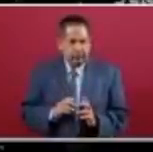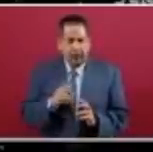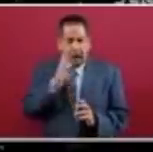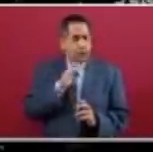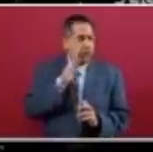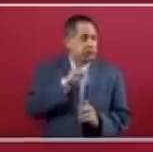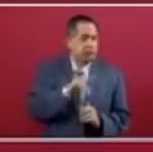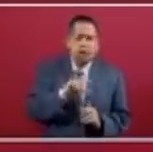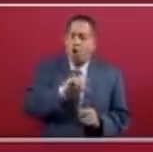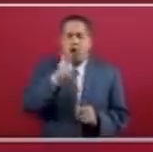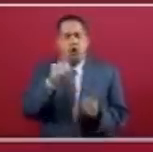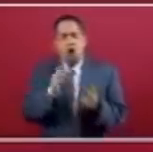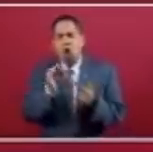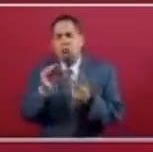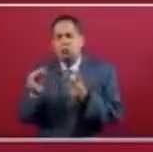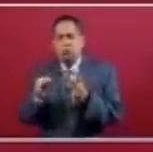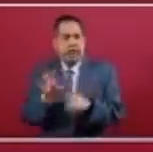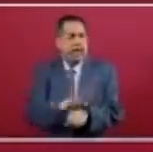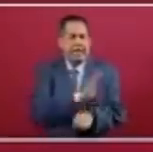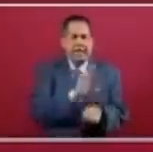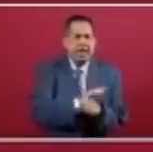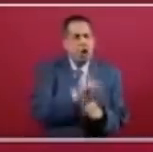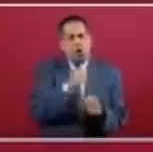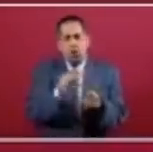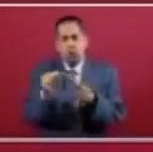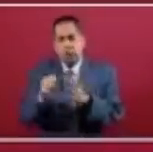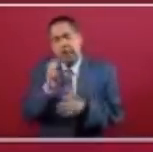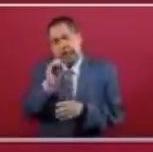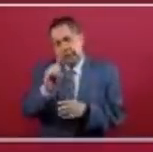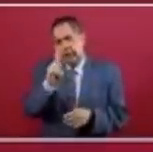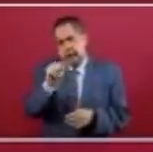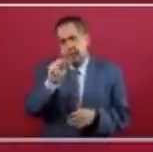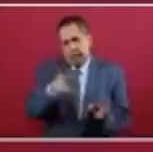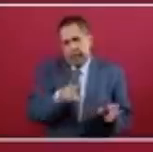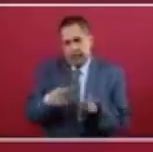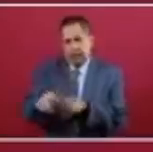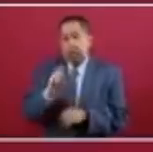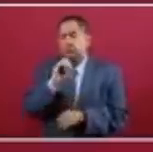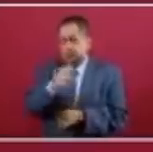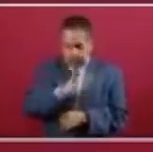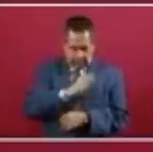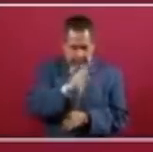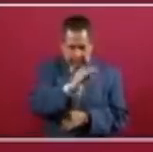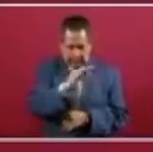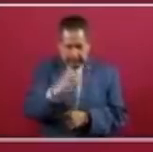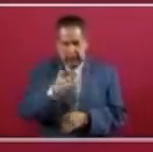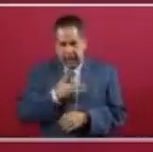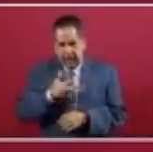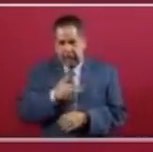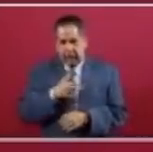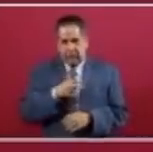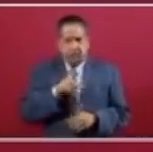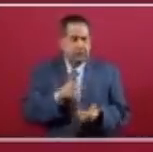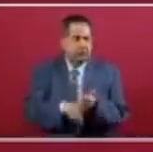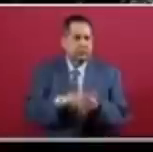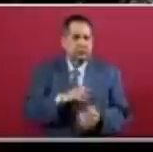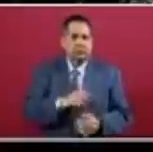fuentes alternativas de energía. Eso es parte del plan que tiene la Comisión Federal de Electricidad.